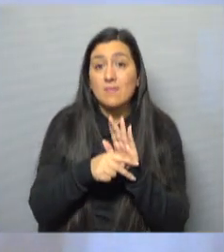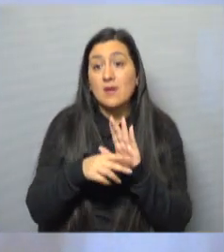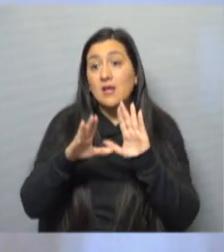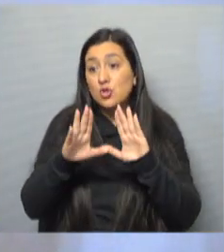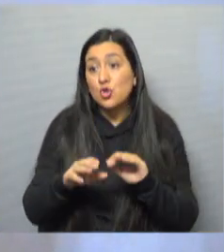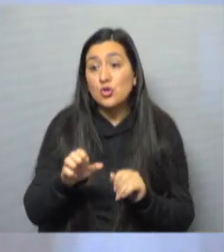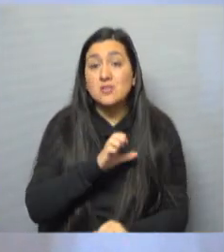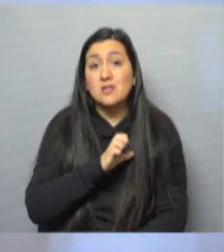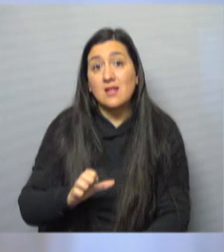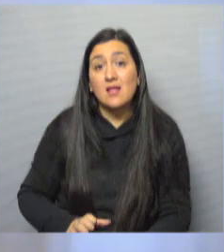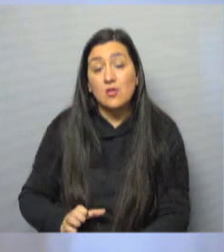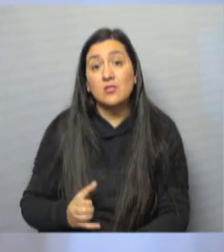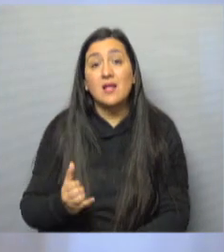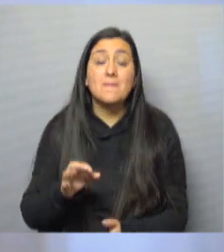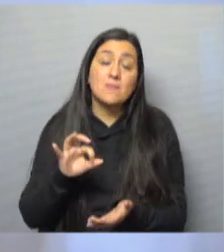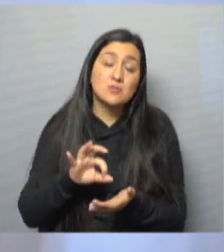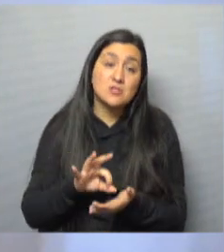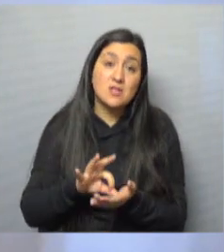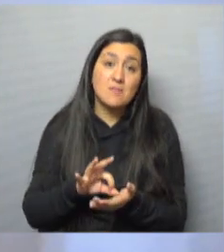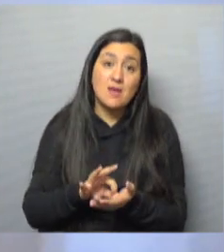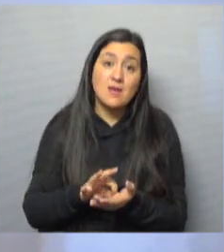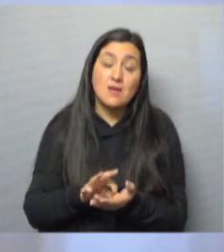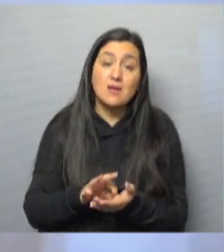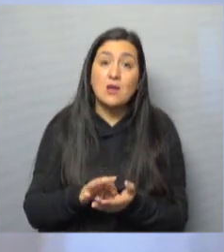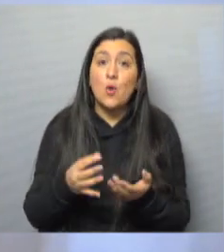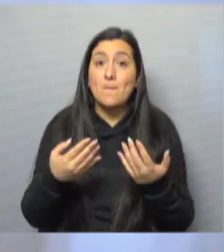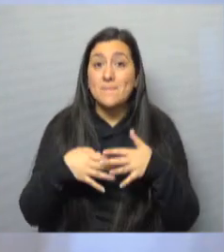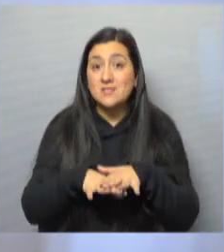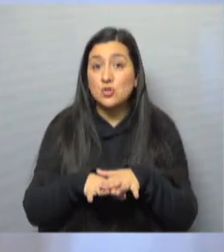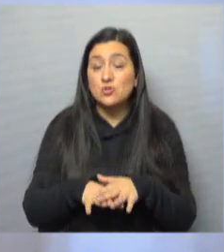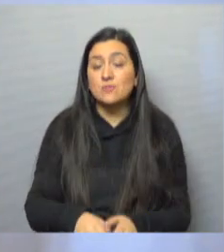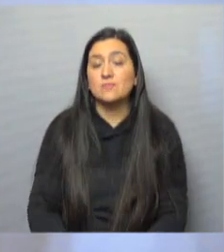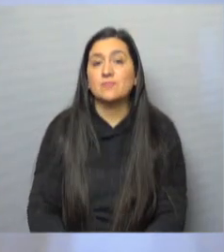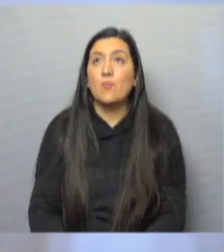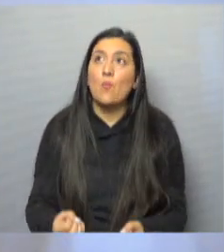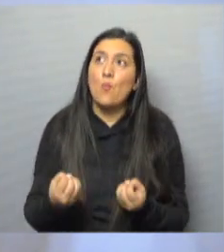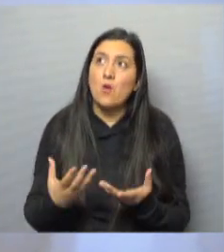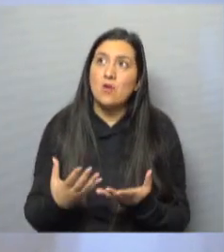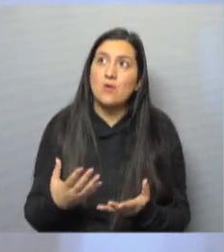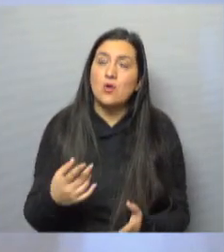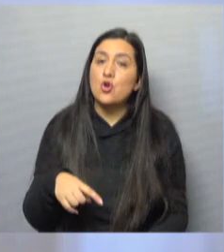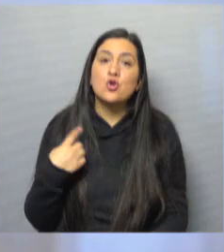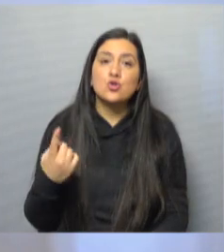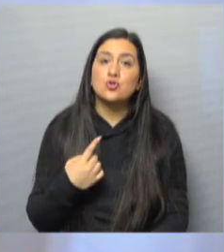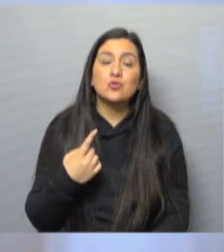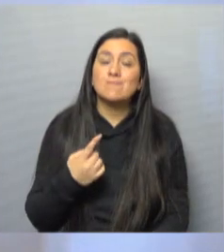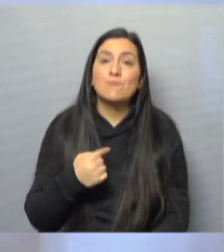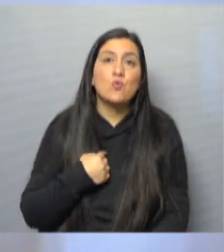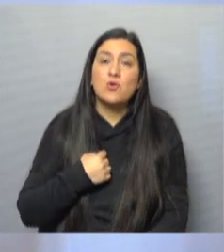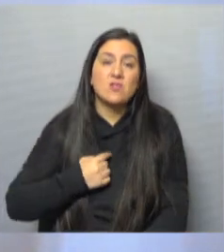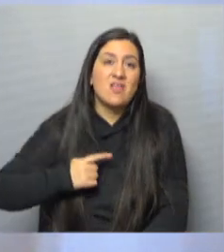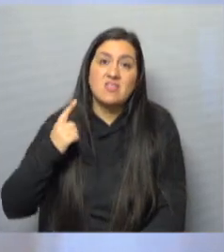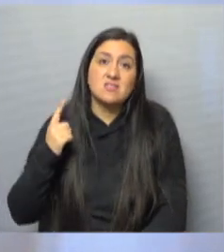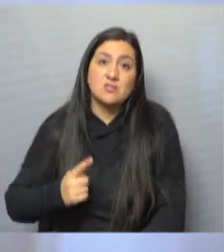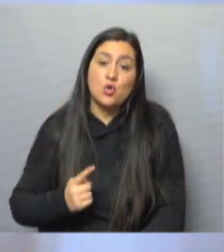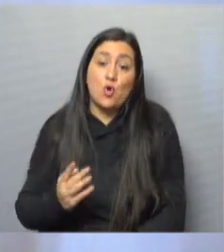mismo sistema que los vistos bueno en realidad nosotros no está nuestra potestad como estudiante es